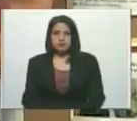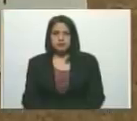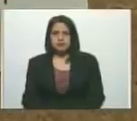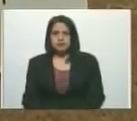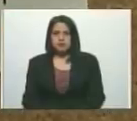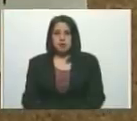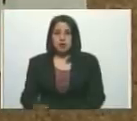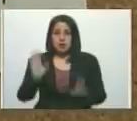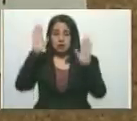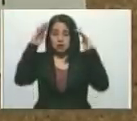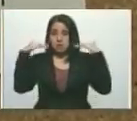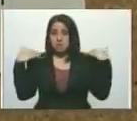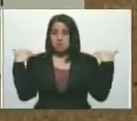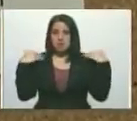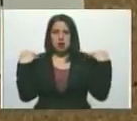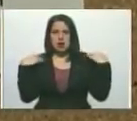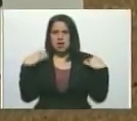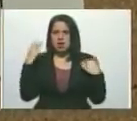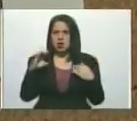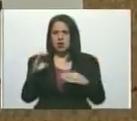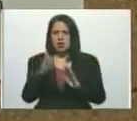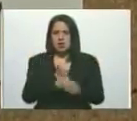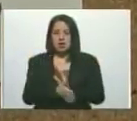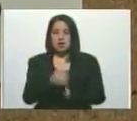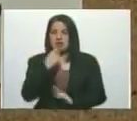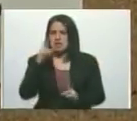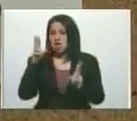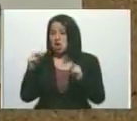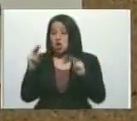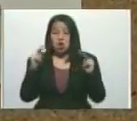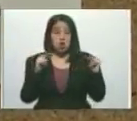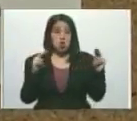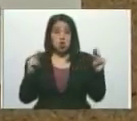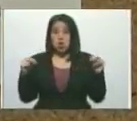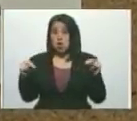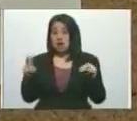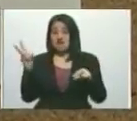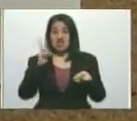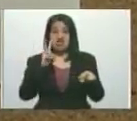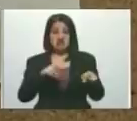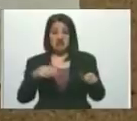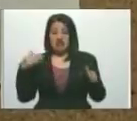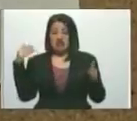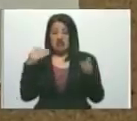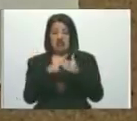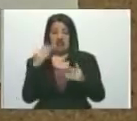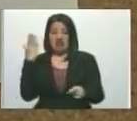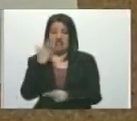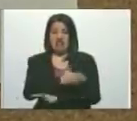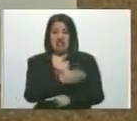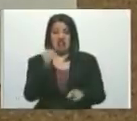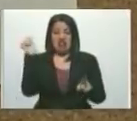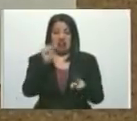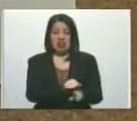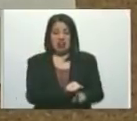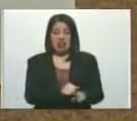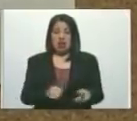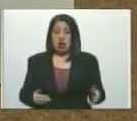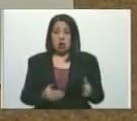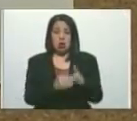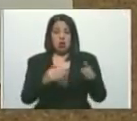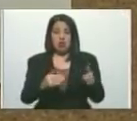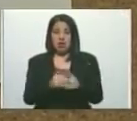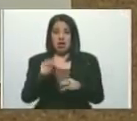María Corina Machado. Nunca, nunca en la historia de Venezuela un régimen había cruzado la línea sagrada de atacar a los niños